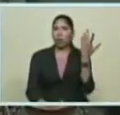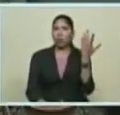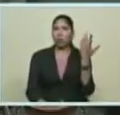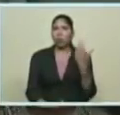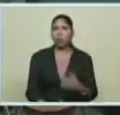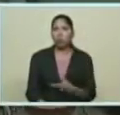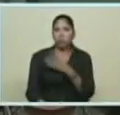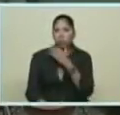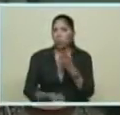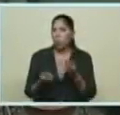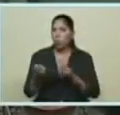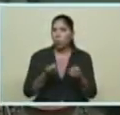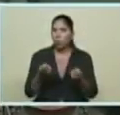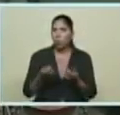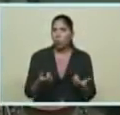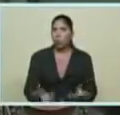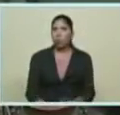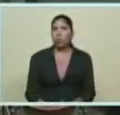Nosotros habíamos visto